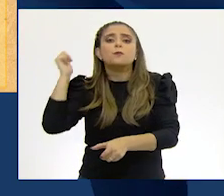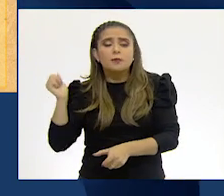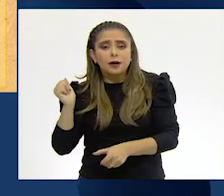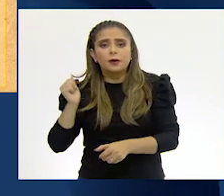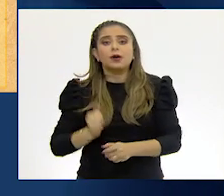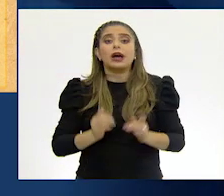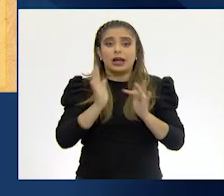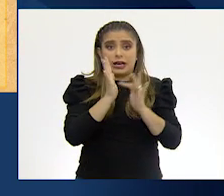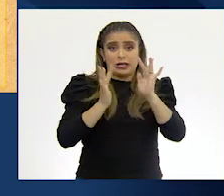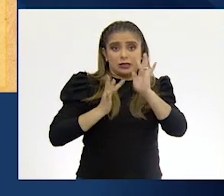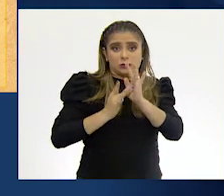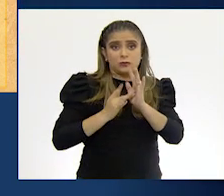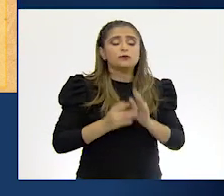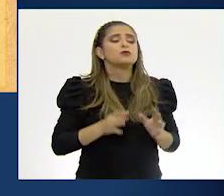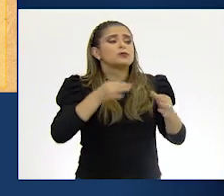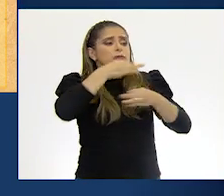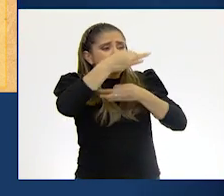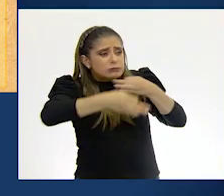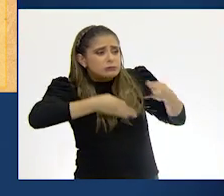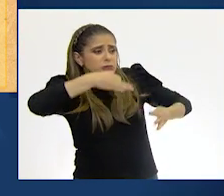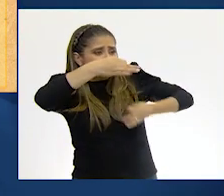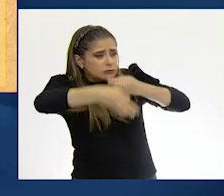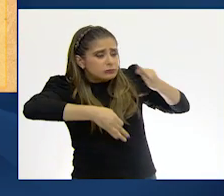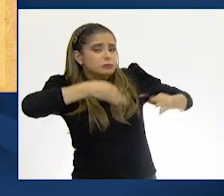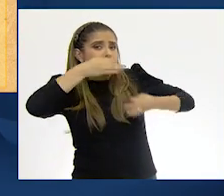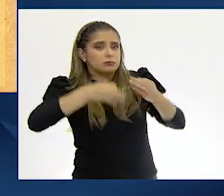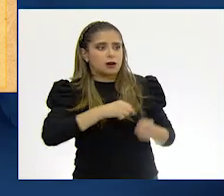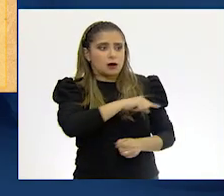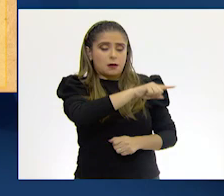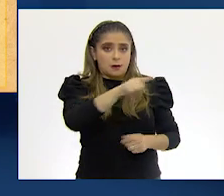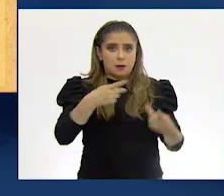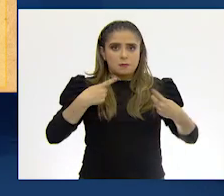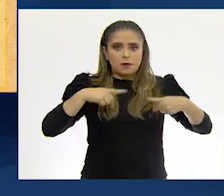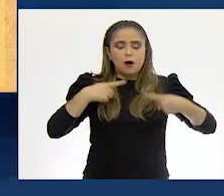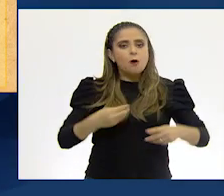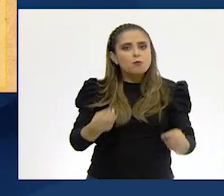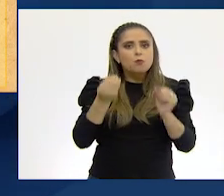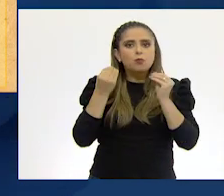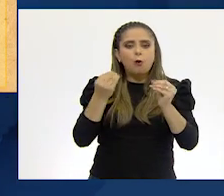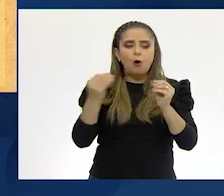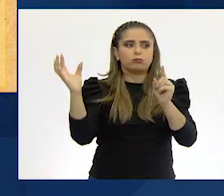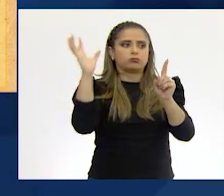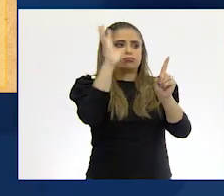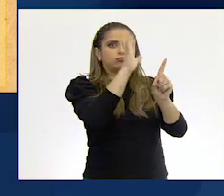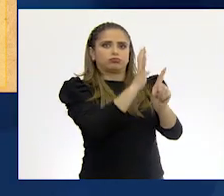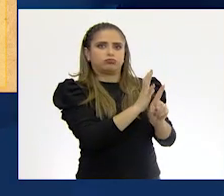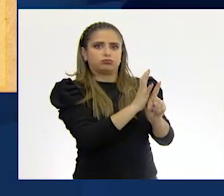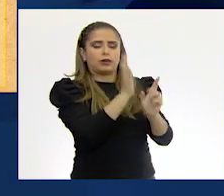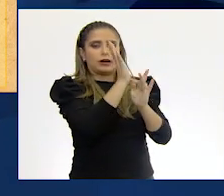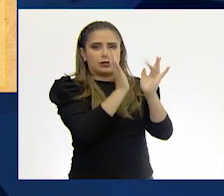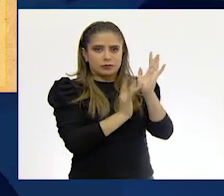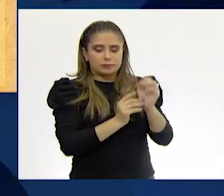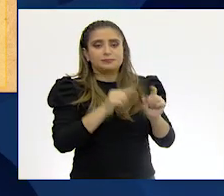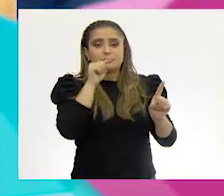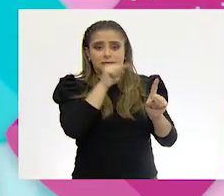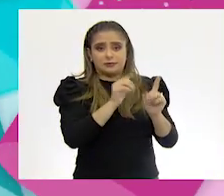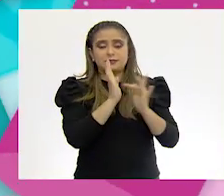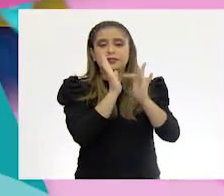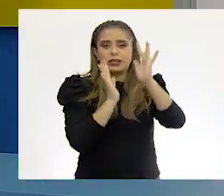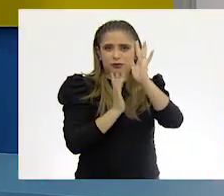ganando muchos seguidores. Muy bien, María. Ahora que ya sabemos sobre el discurso que predicaba